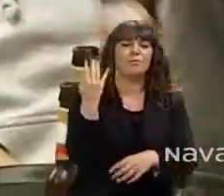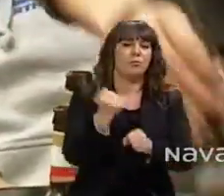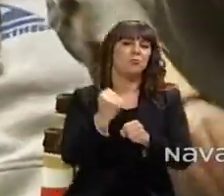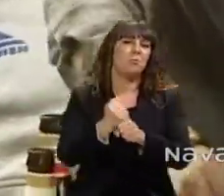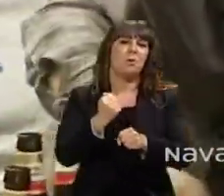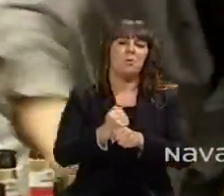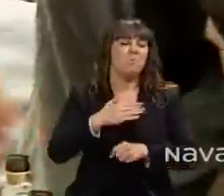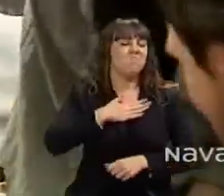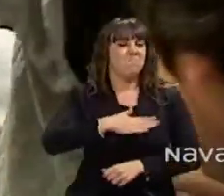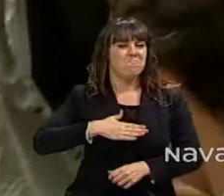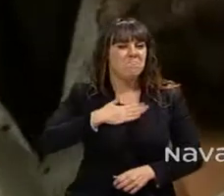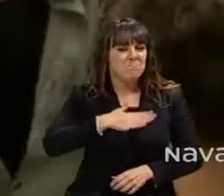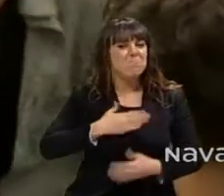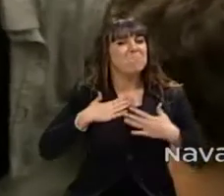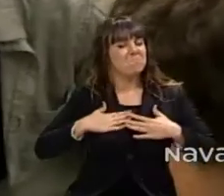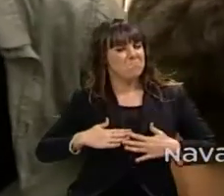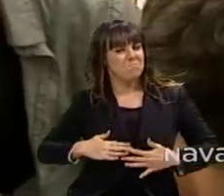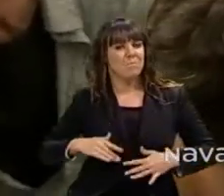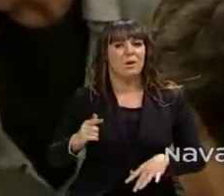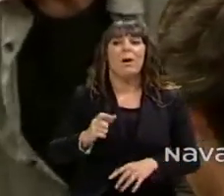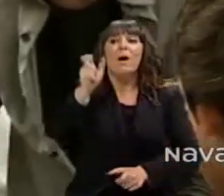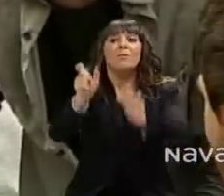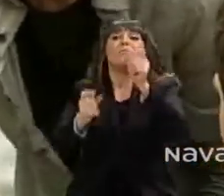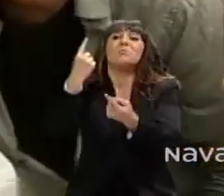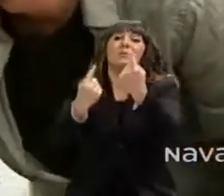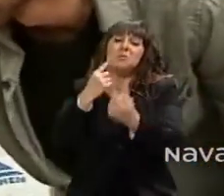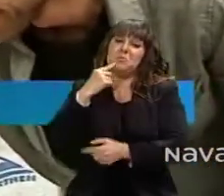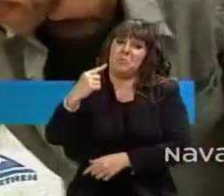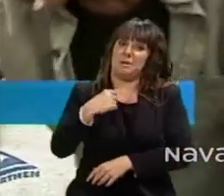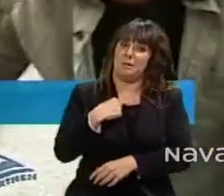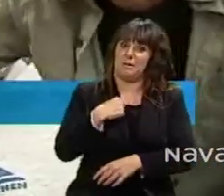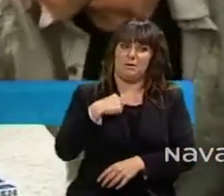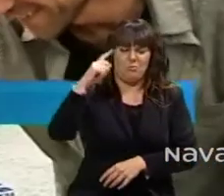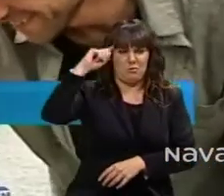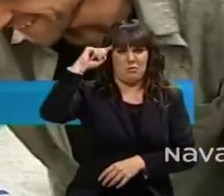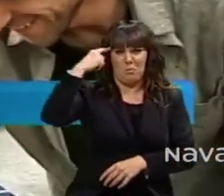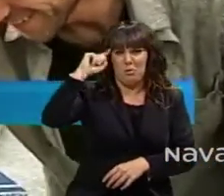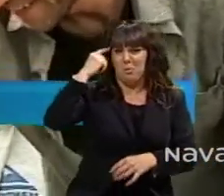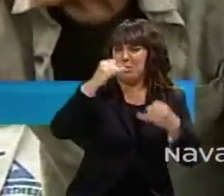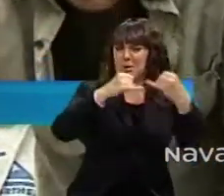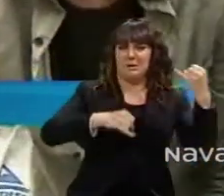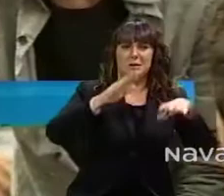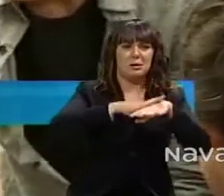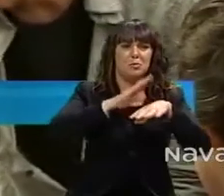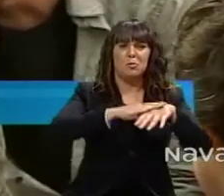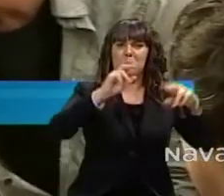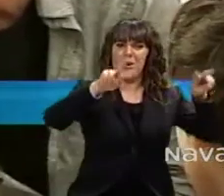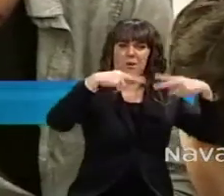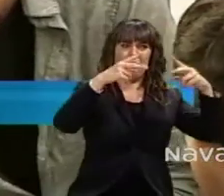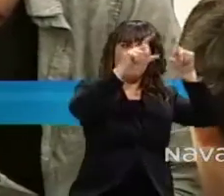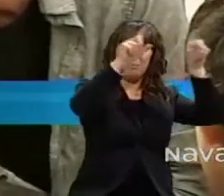satisfecho, es más, me dice mucha gente que estoy loco en estos tiempos, emprendedor, mañana lo volvería a hacer.